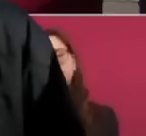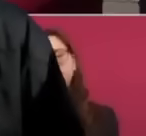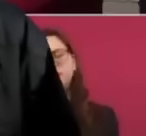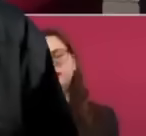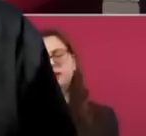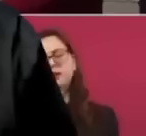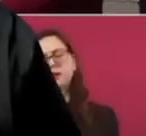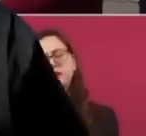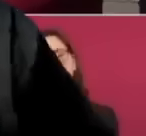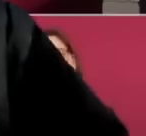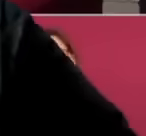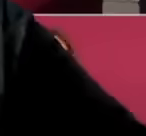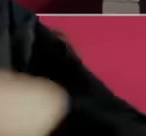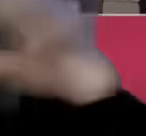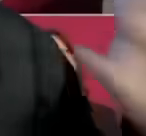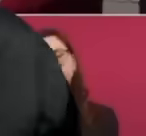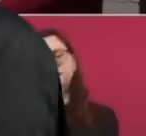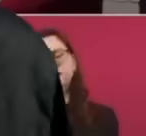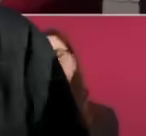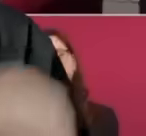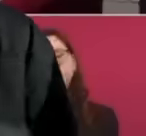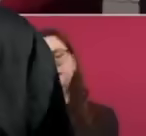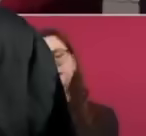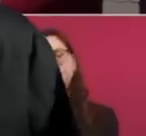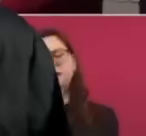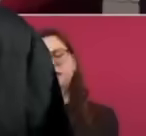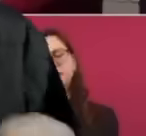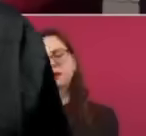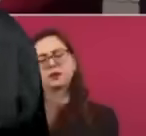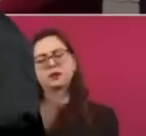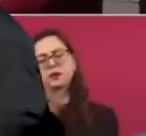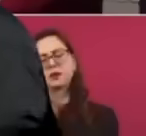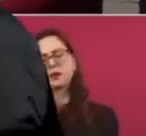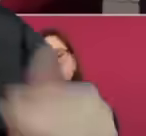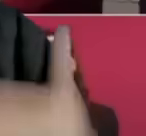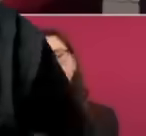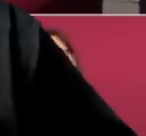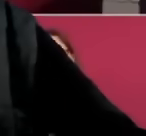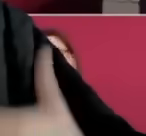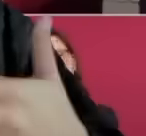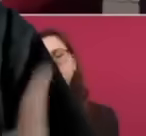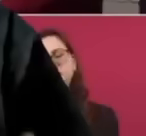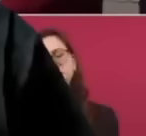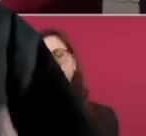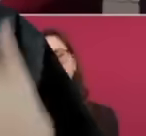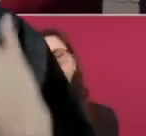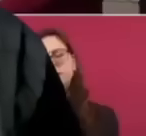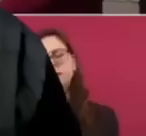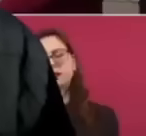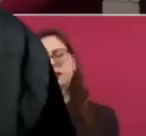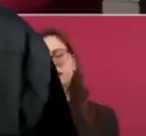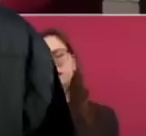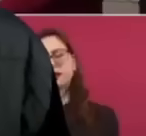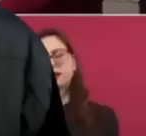López Obrador lo dice, obviamente se va a hacer un despapalle y pueden incluso entorpecer entorpecer la investigación, es mejor que se mantenga al margen y